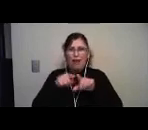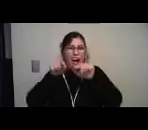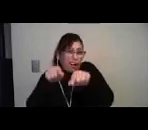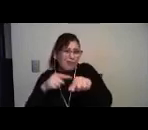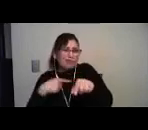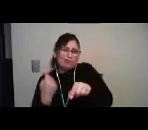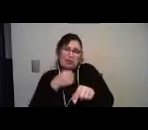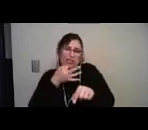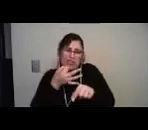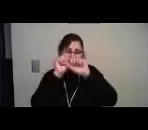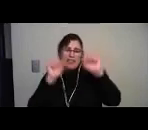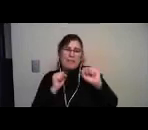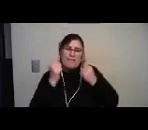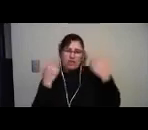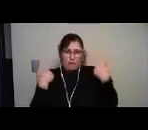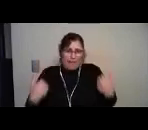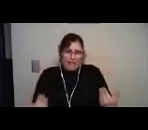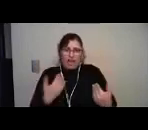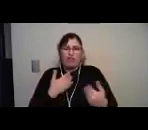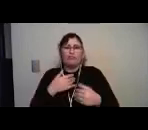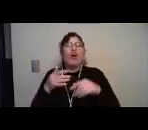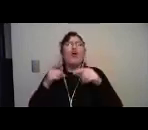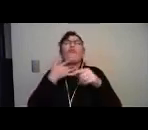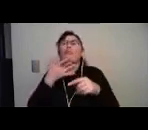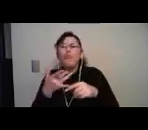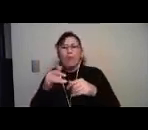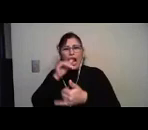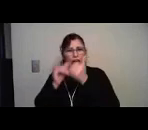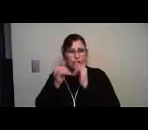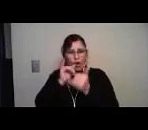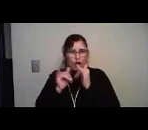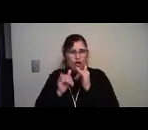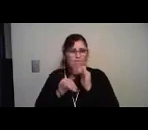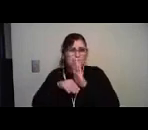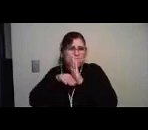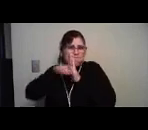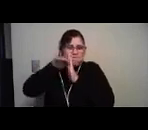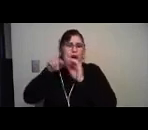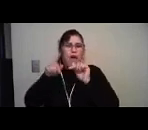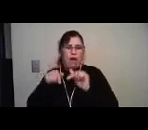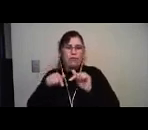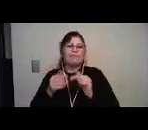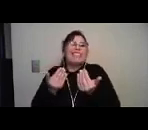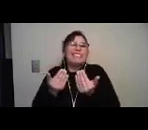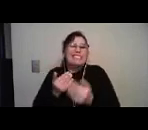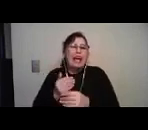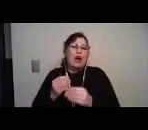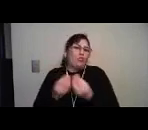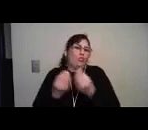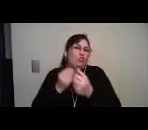¿ya? Por consumo de alcohol. Por supuesto, se requiere un consumo importante y prolongado para que esto así sea, ¿ya?